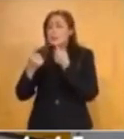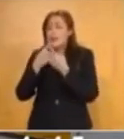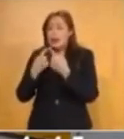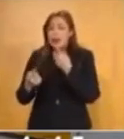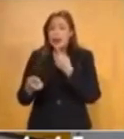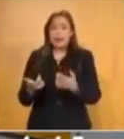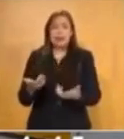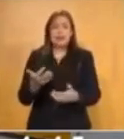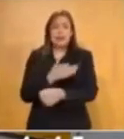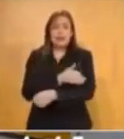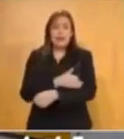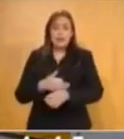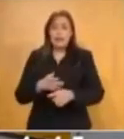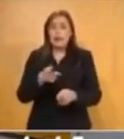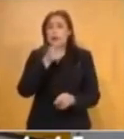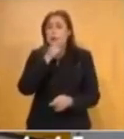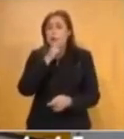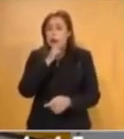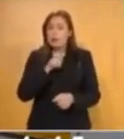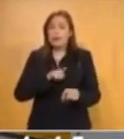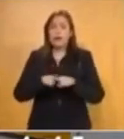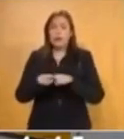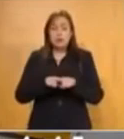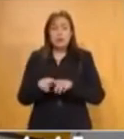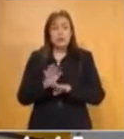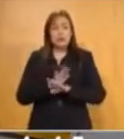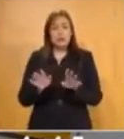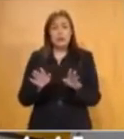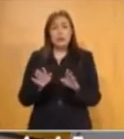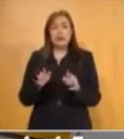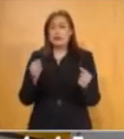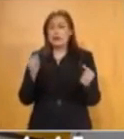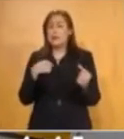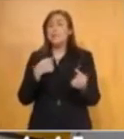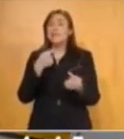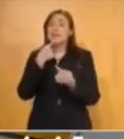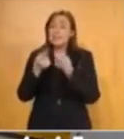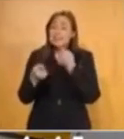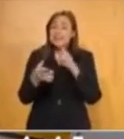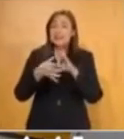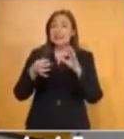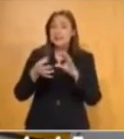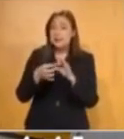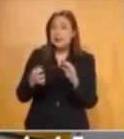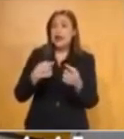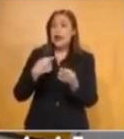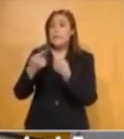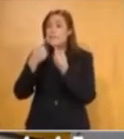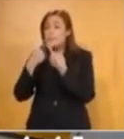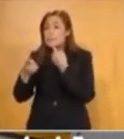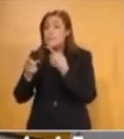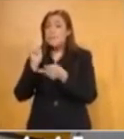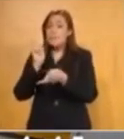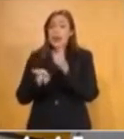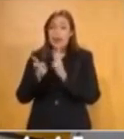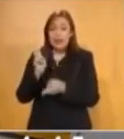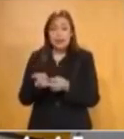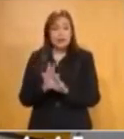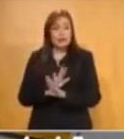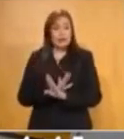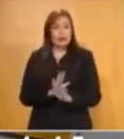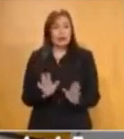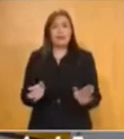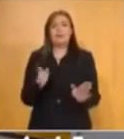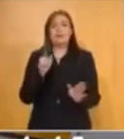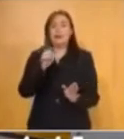conversación, una discusión con papás o hermanos. Recordamos que una discusión hablando de plática, de conversar, no de pelear, en la cual tú ibas